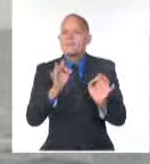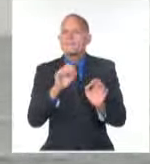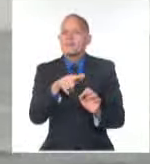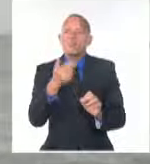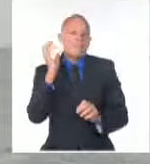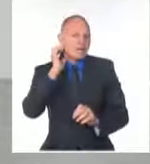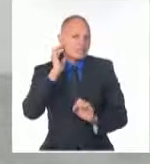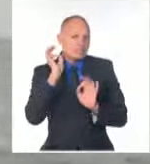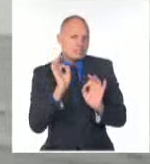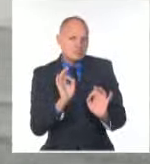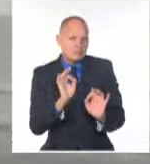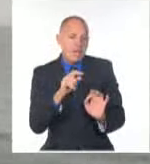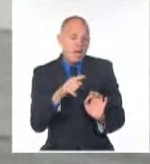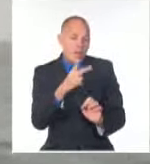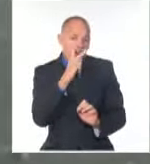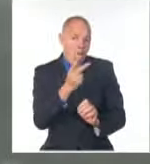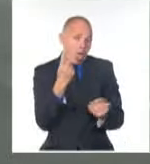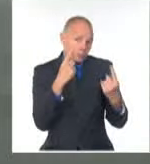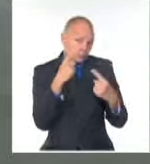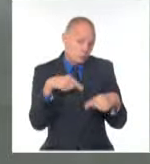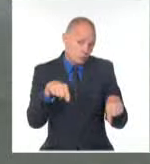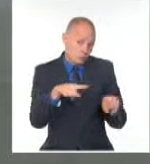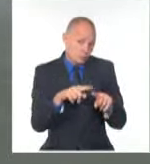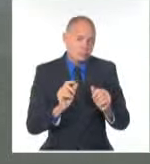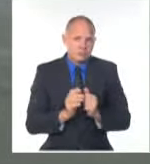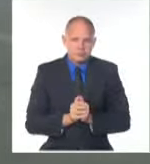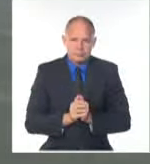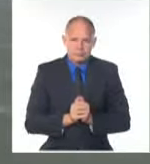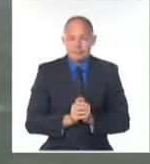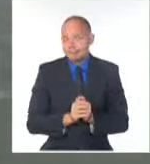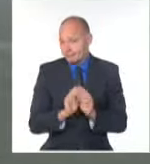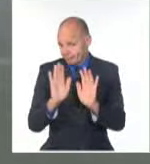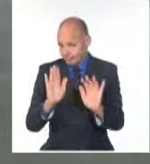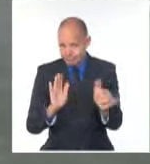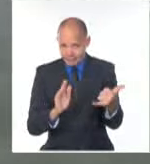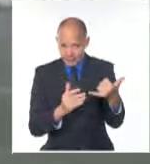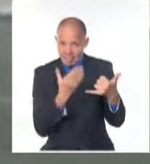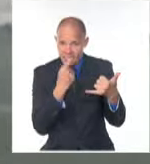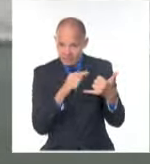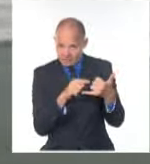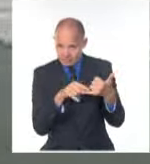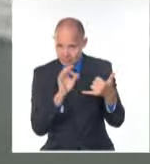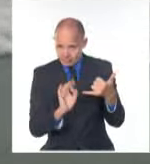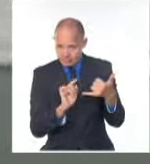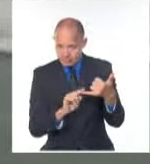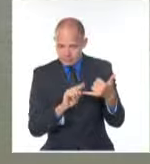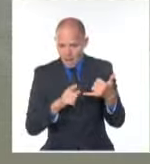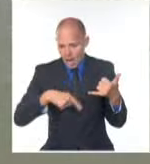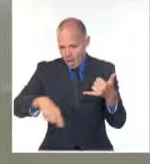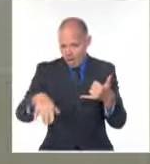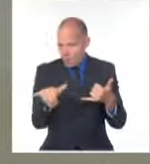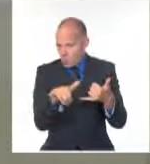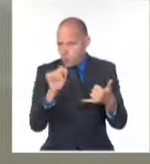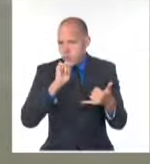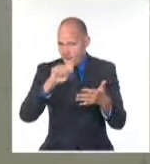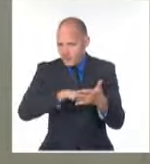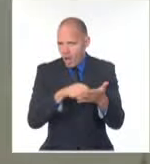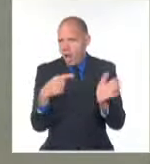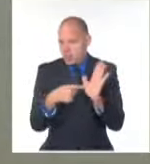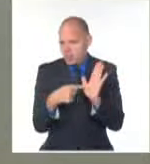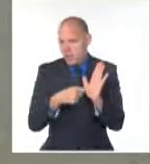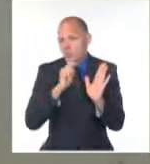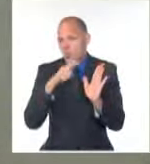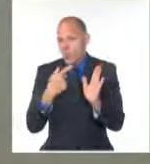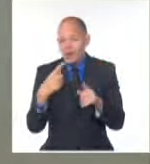Manzanillo para su atención Les comento que como parte de las medidas previstas en los planes de desastres los cultivos